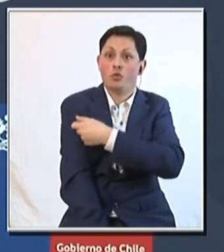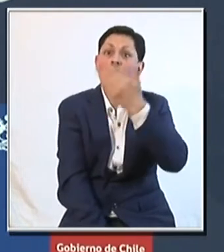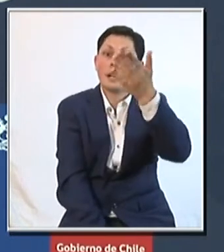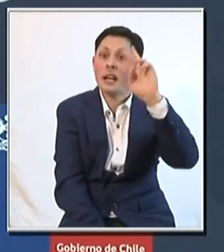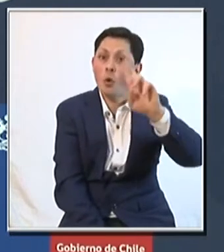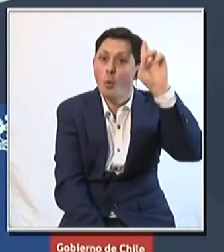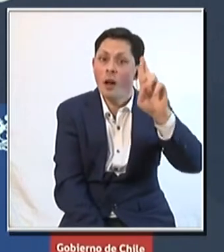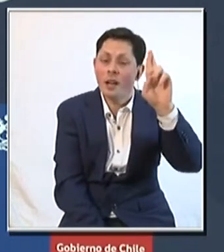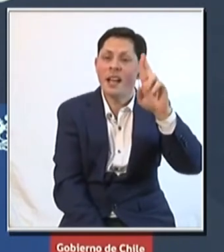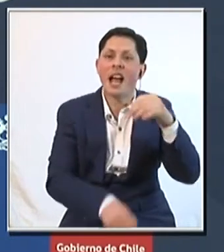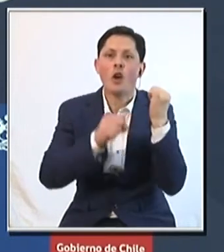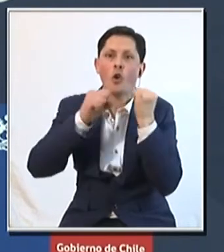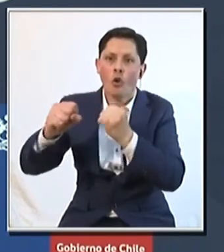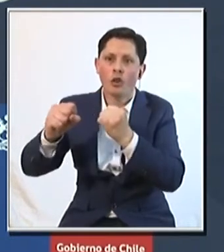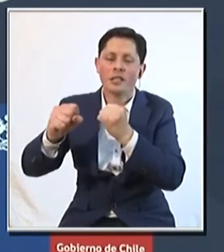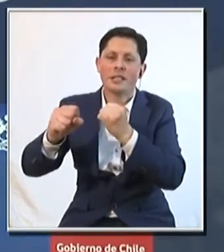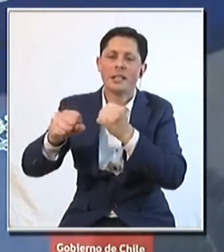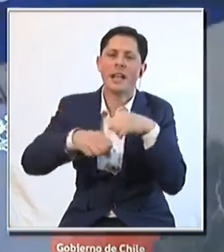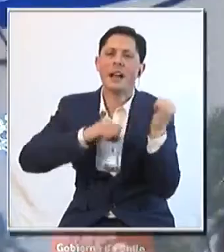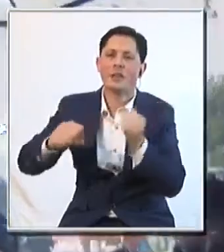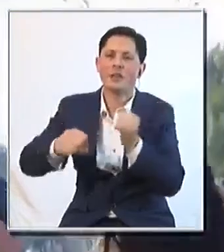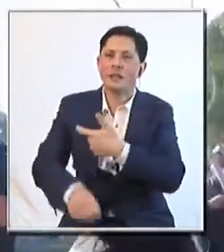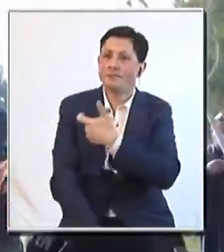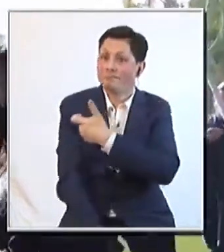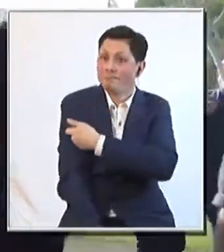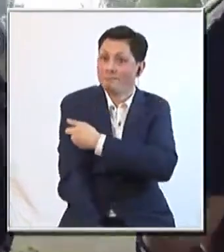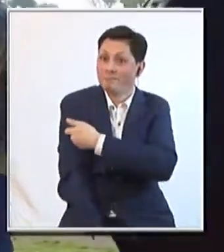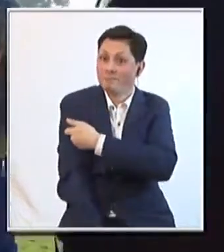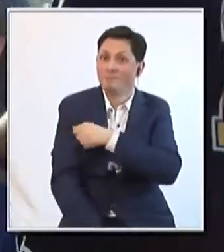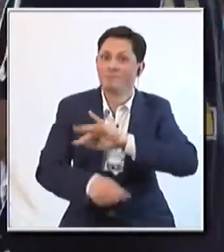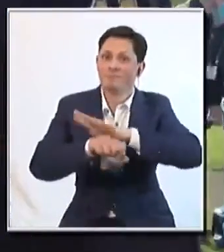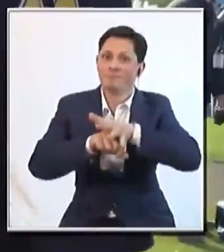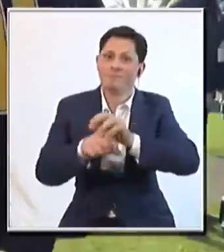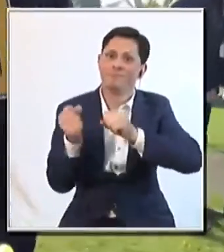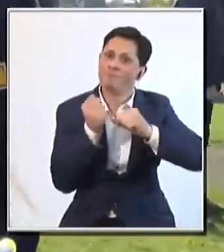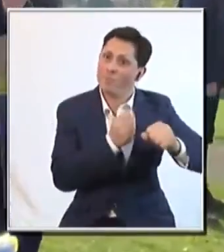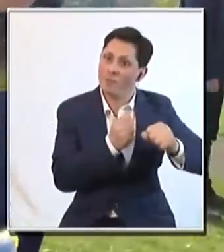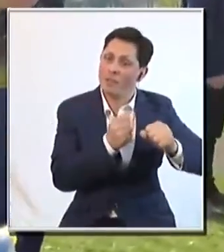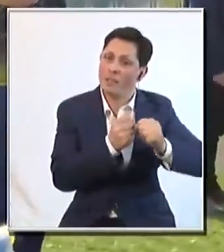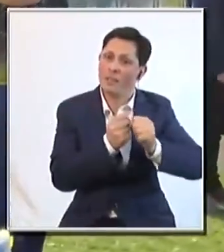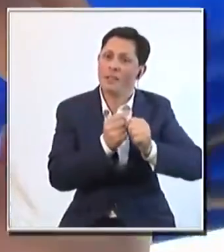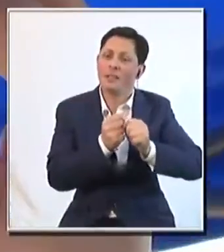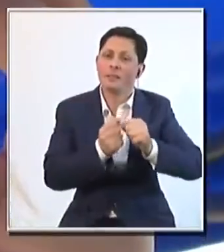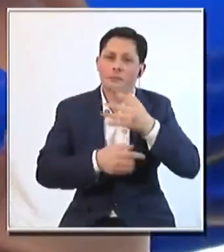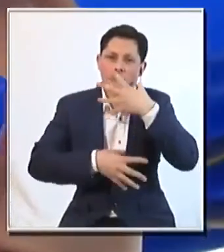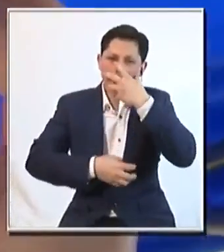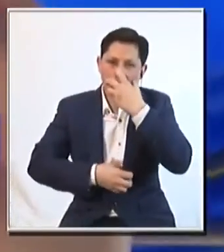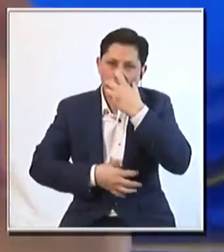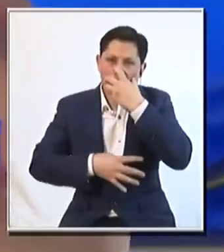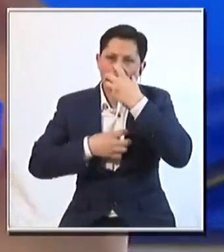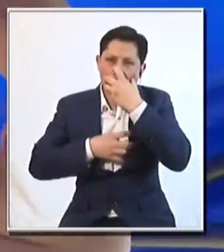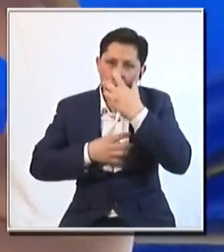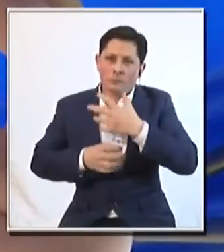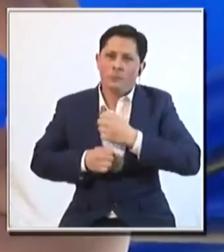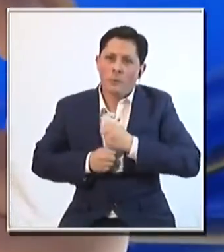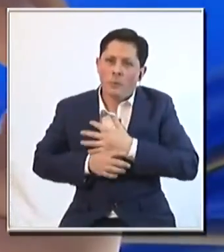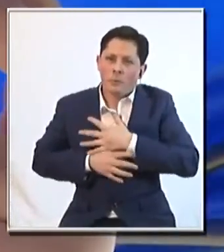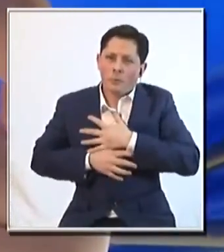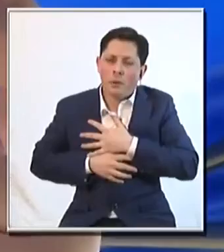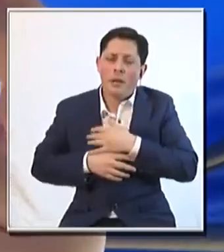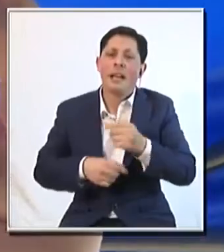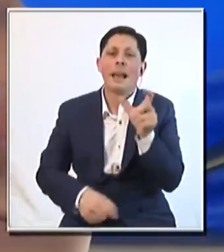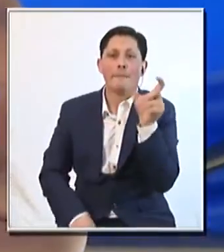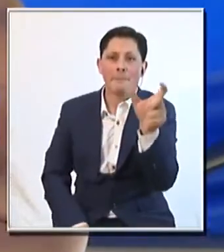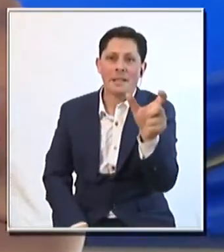recuerden, contra la influenza y contra el COVID-19. Por eso, el control del uso de